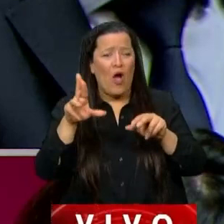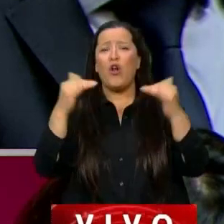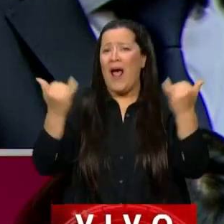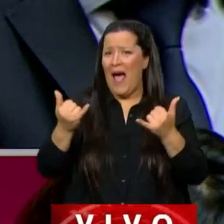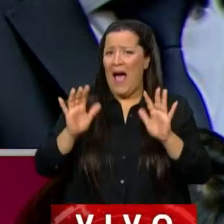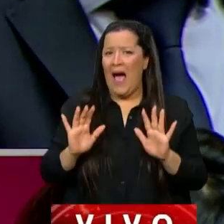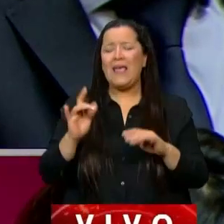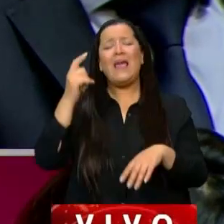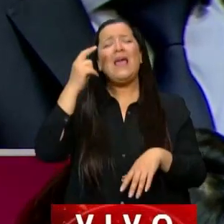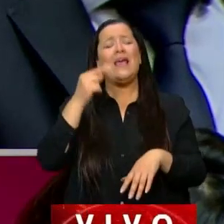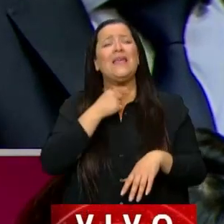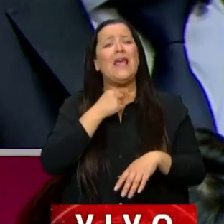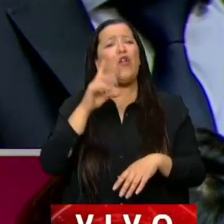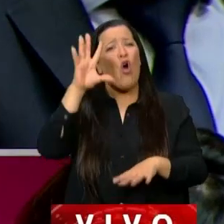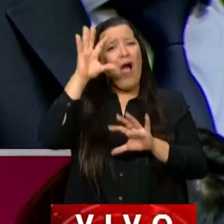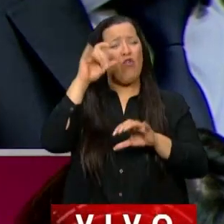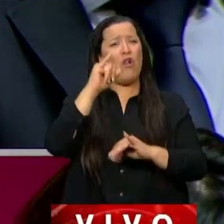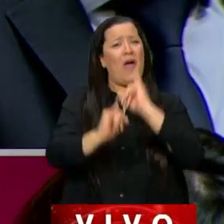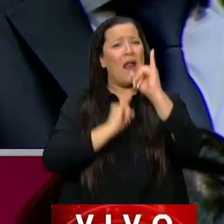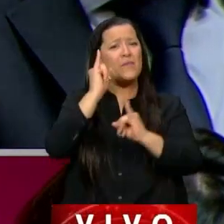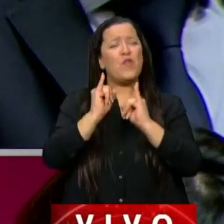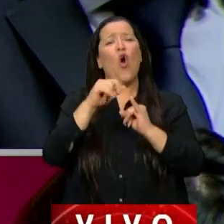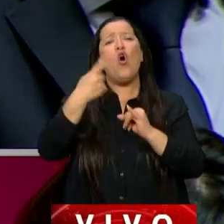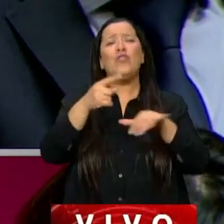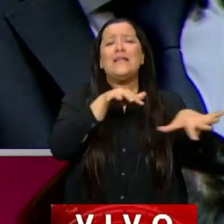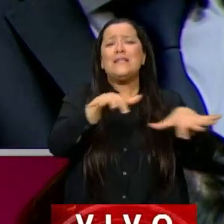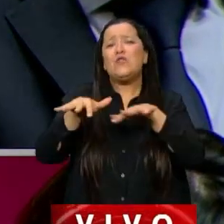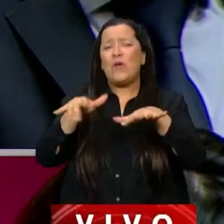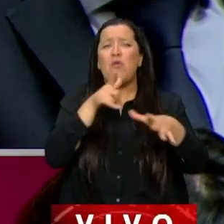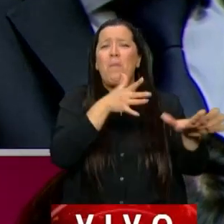quiero recordar otras situaciones particularmente similares.